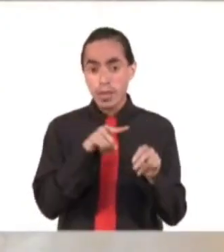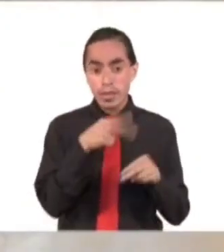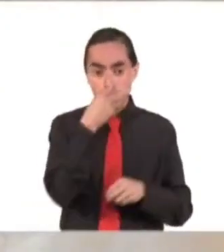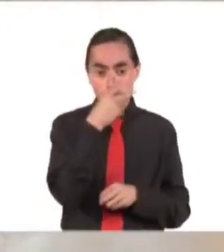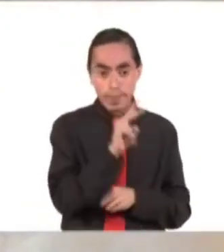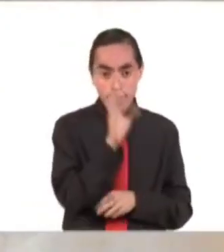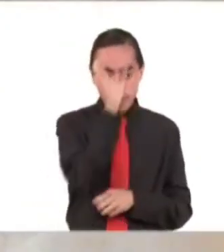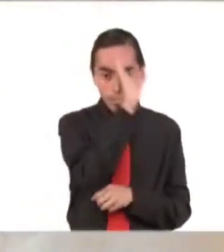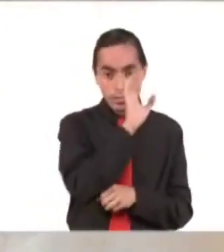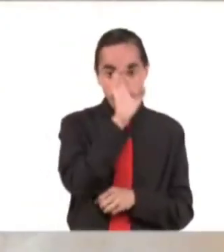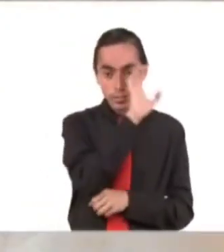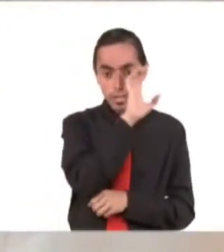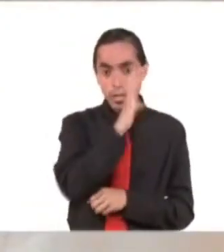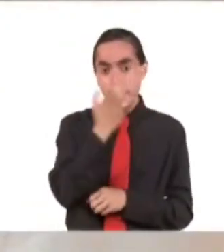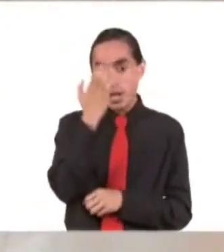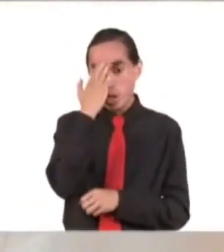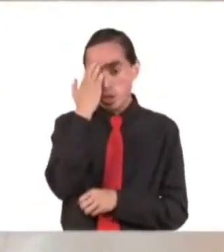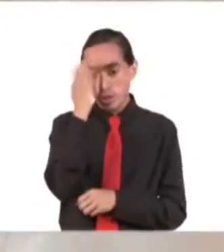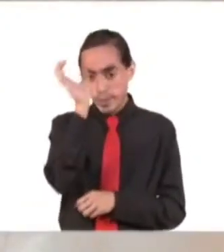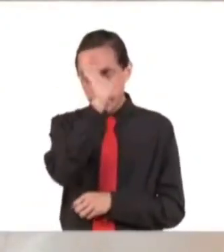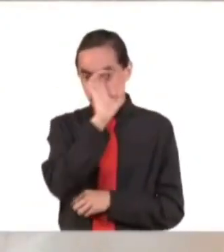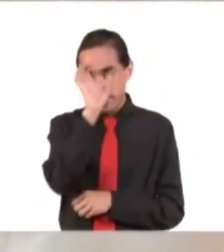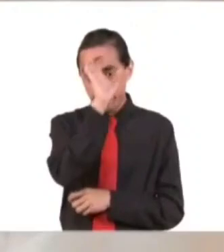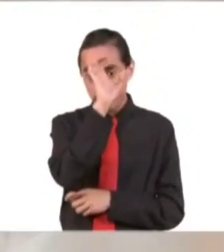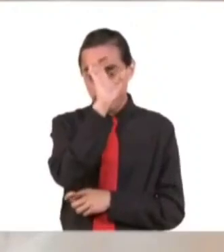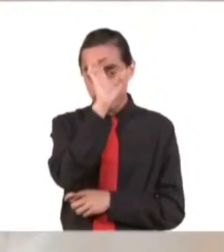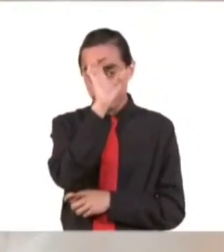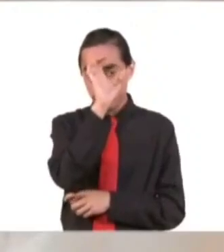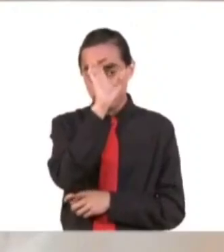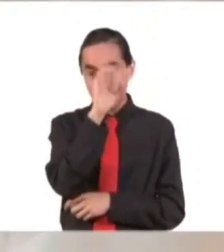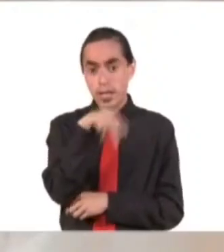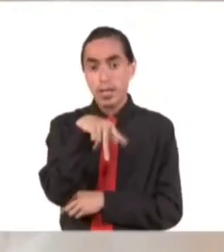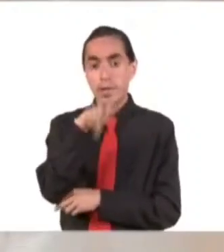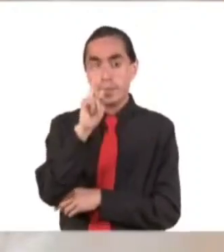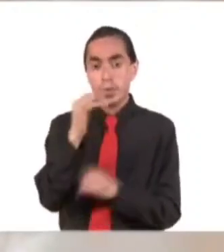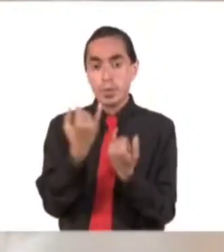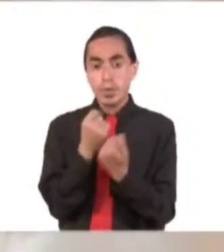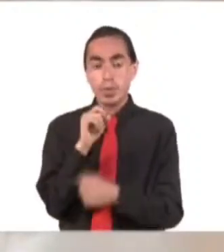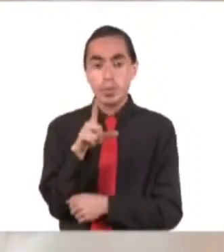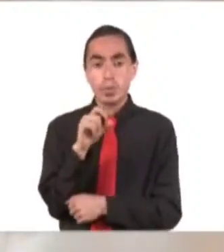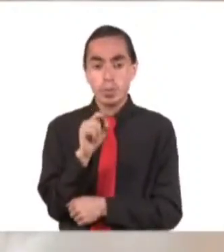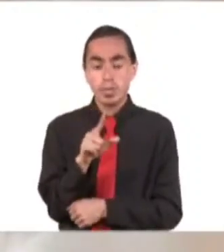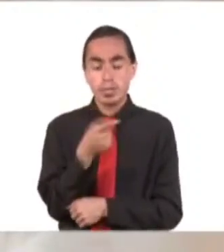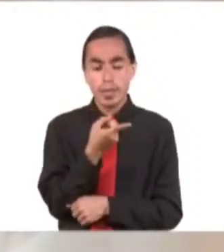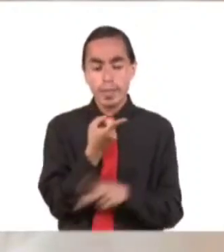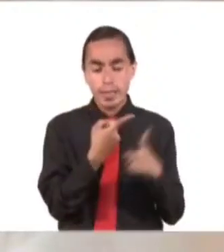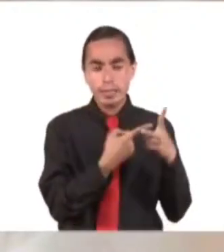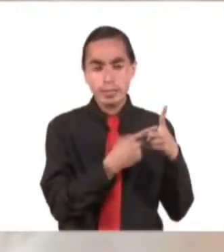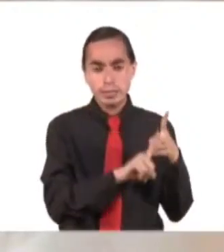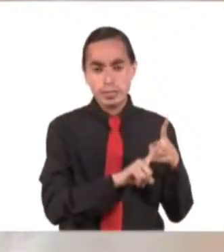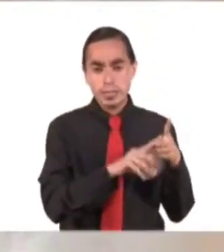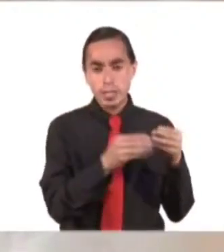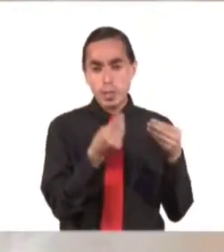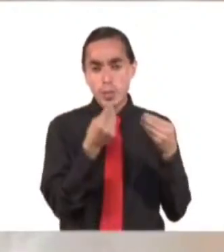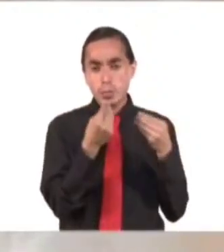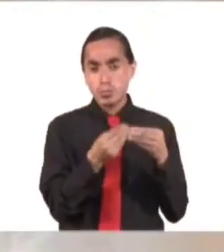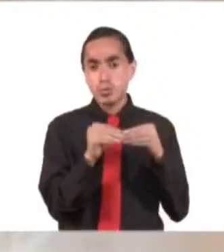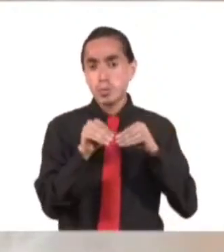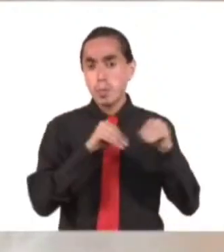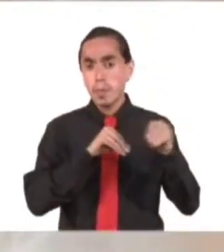México, del conocimiento científico, pero también del inicio de muchos movimientos